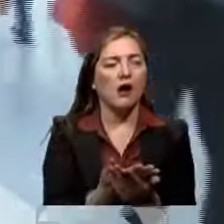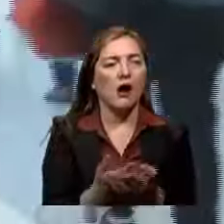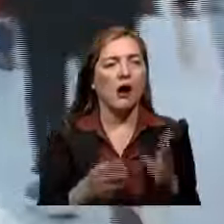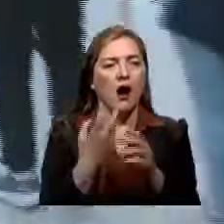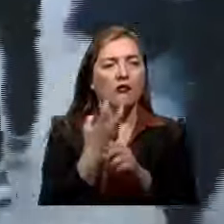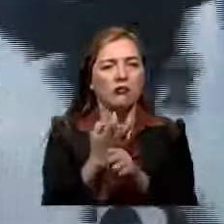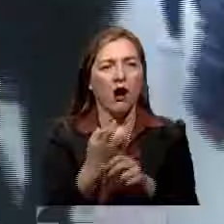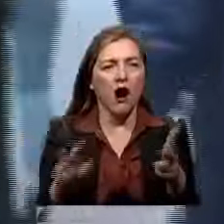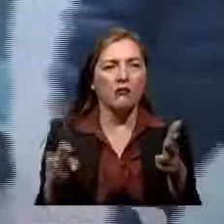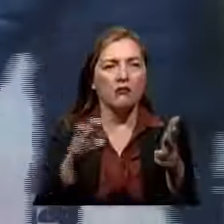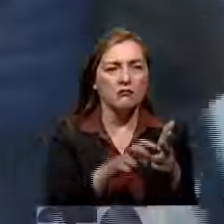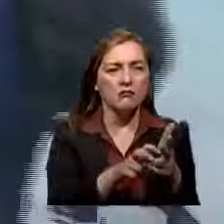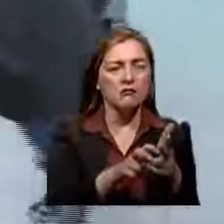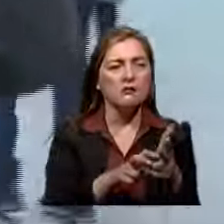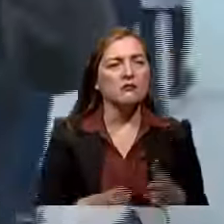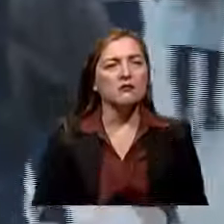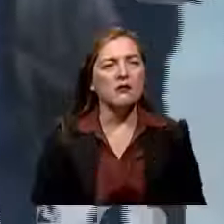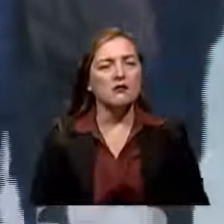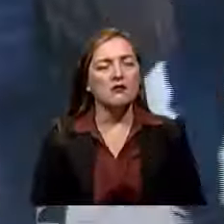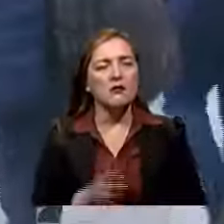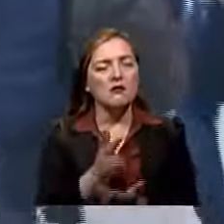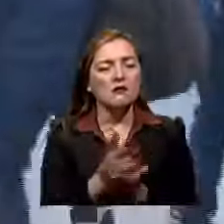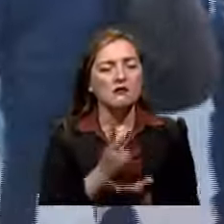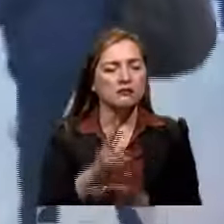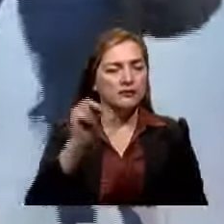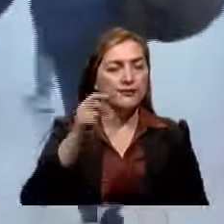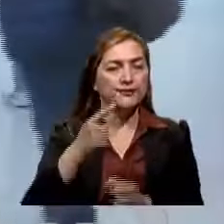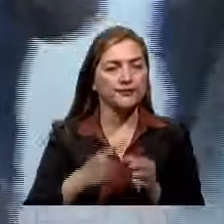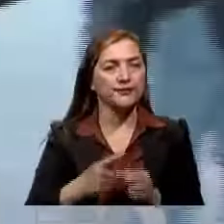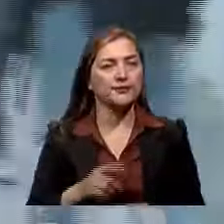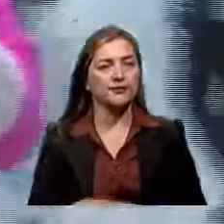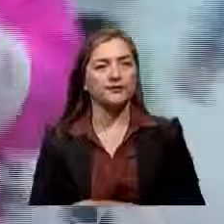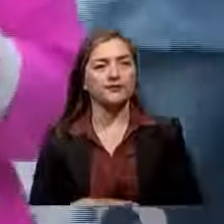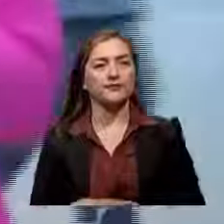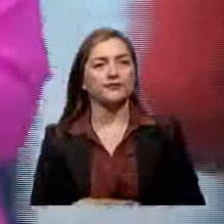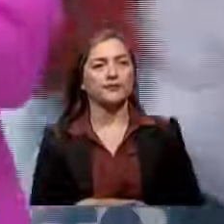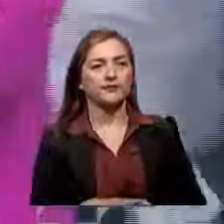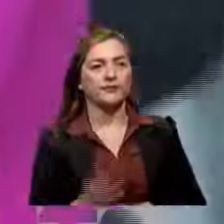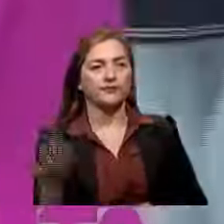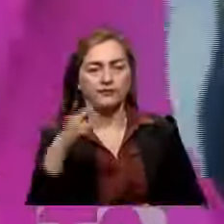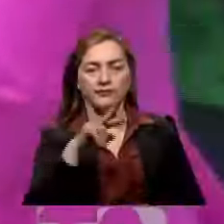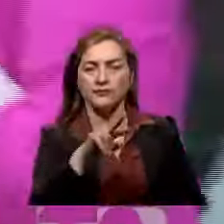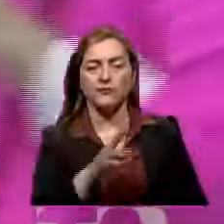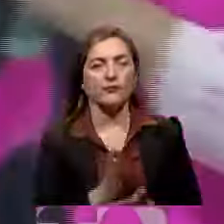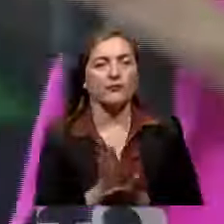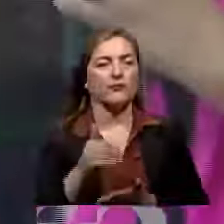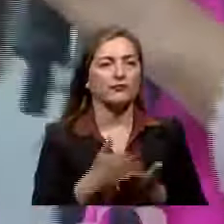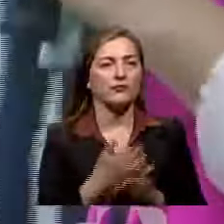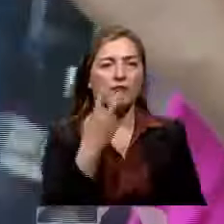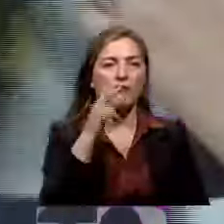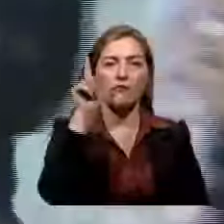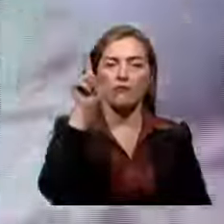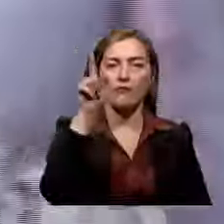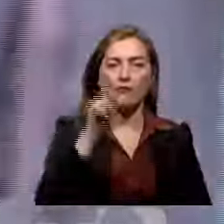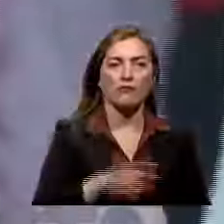y desembarque de esta, la estación de Labrador en el norte de Quito. Sin embargo, ahora pueden tomar, vengan, estos accesos que están ubicados